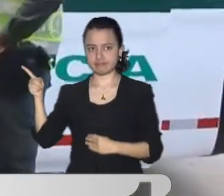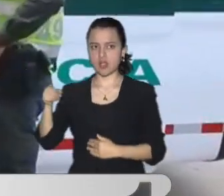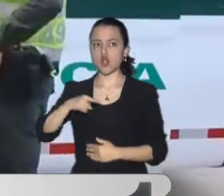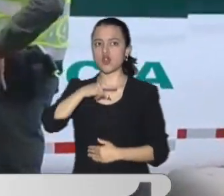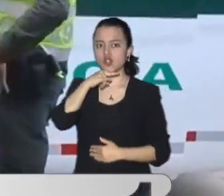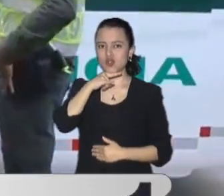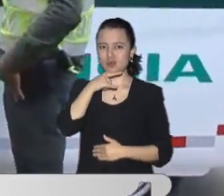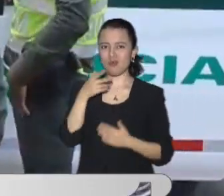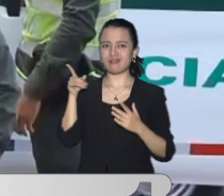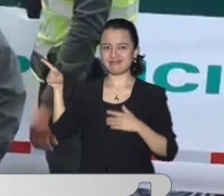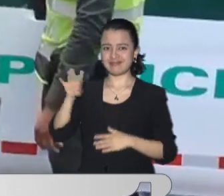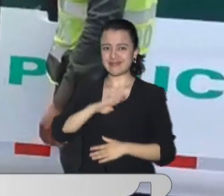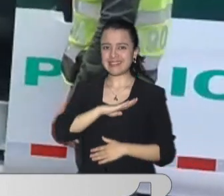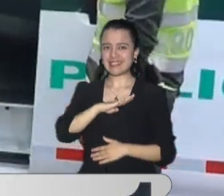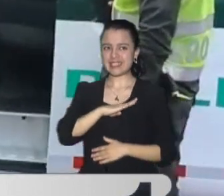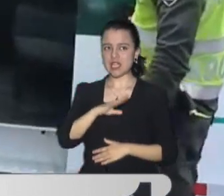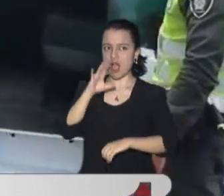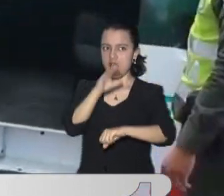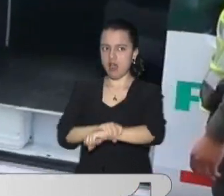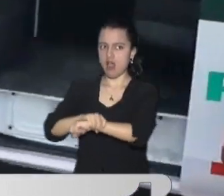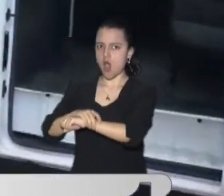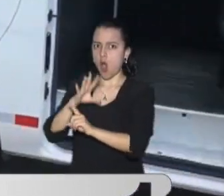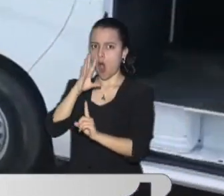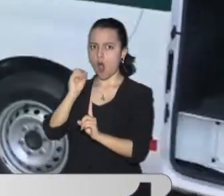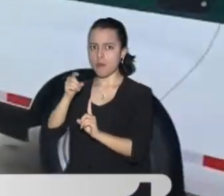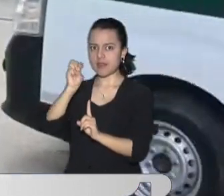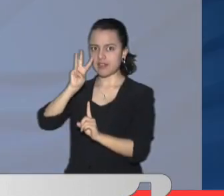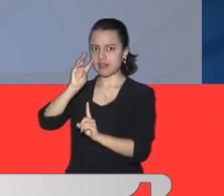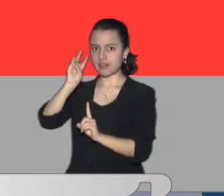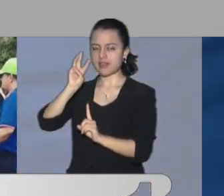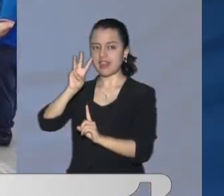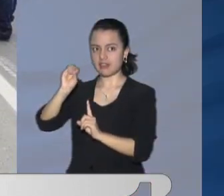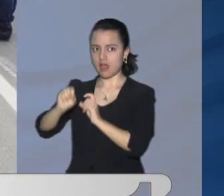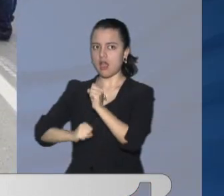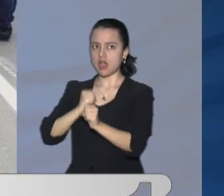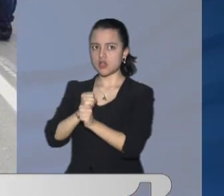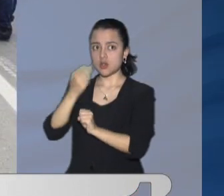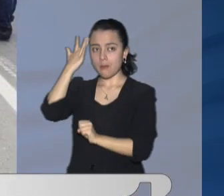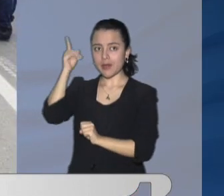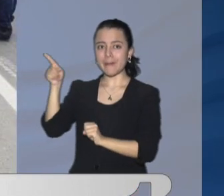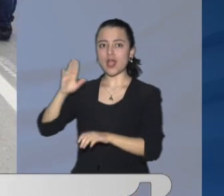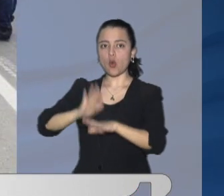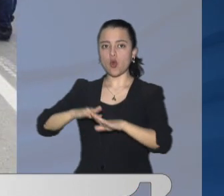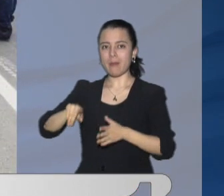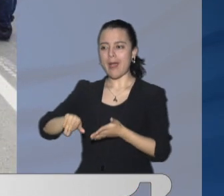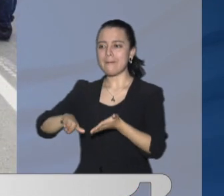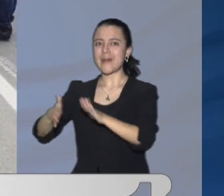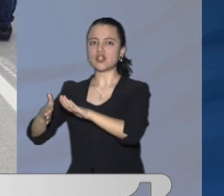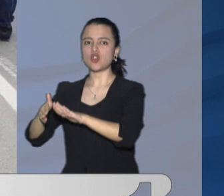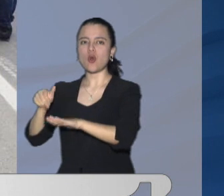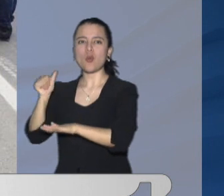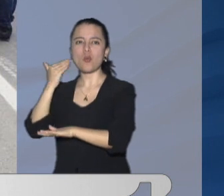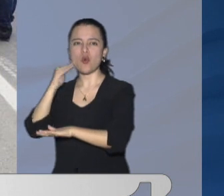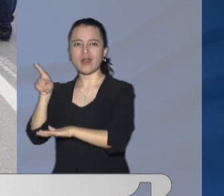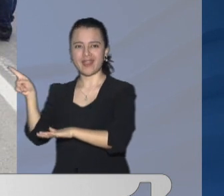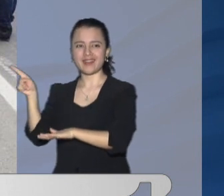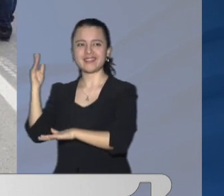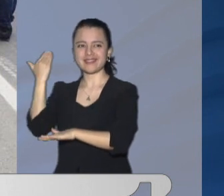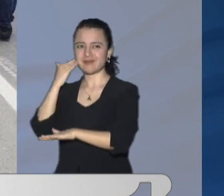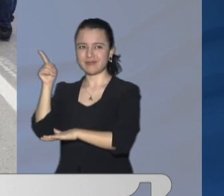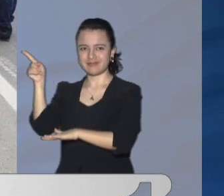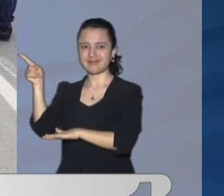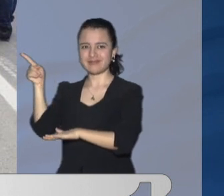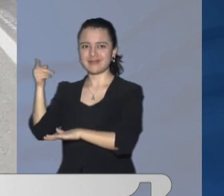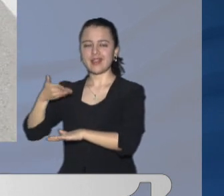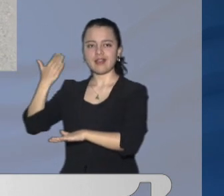capturado un hombre de 30 años acusado de asesinar a Marta Liliana Erazo, de 27 años, en el barrio Bellavista de ese municipio